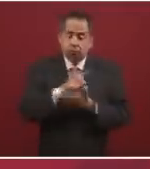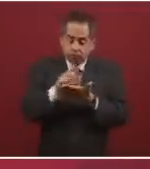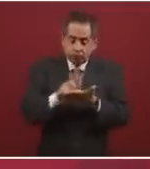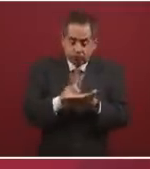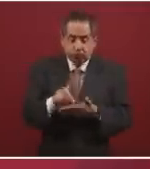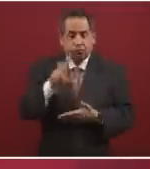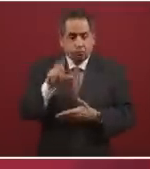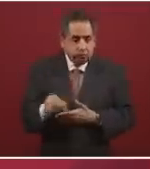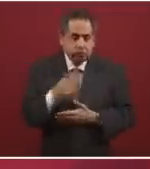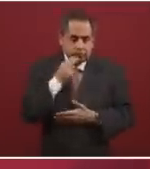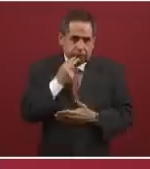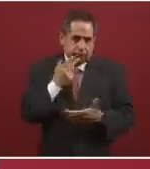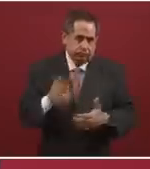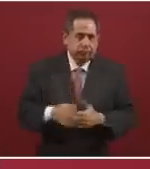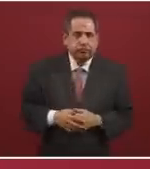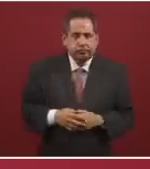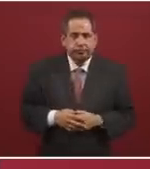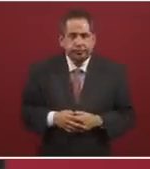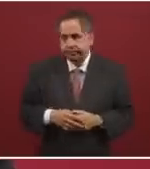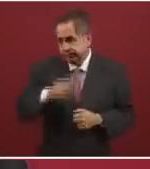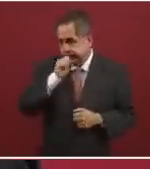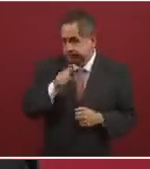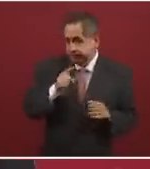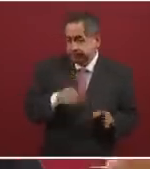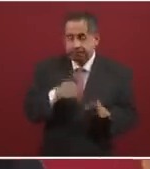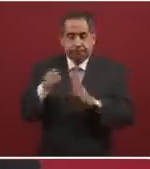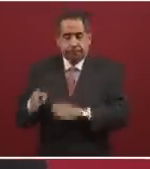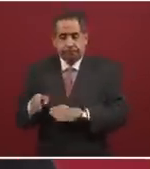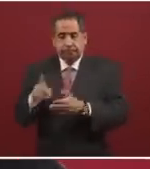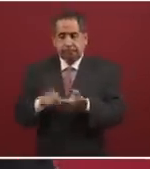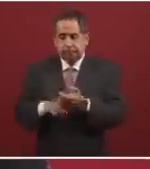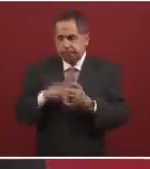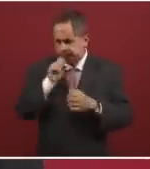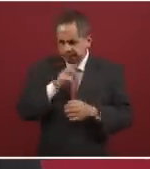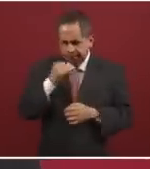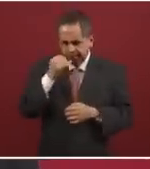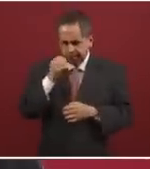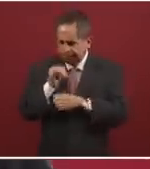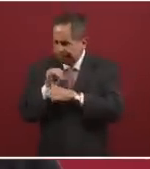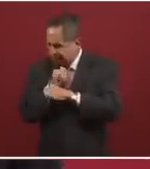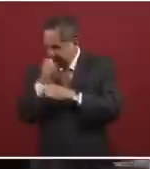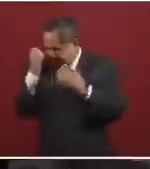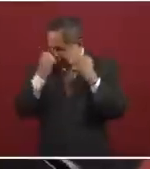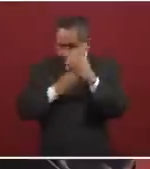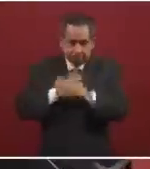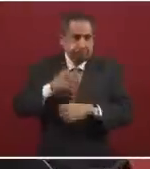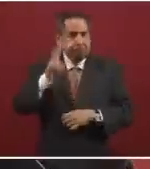no se descarta también el analizar